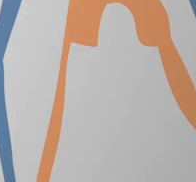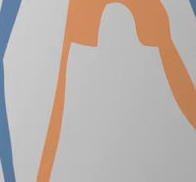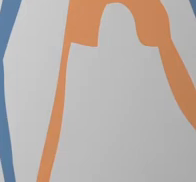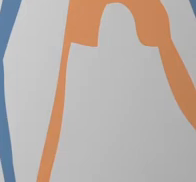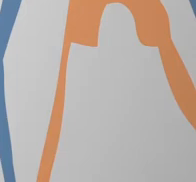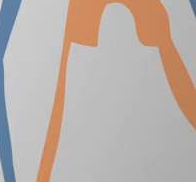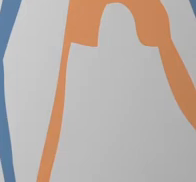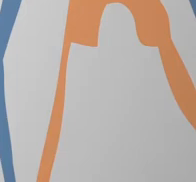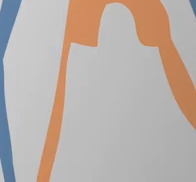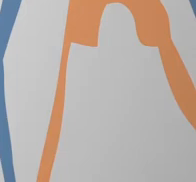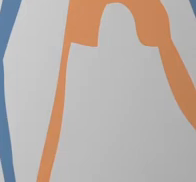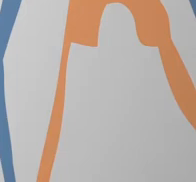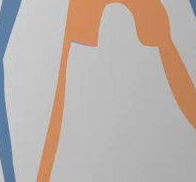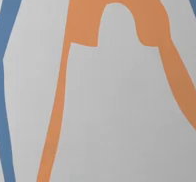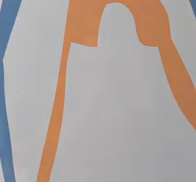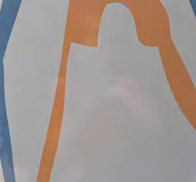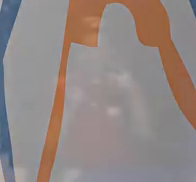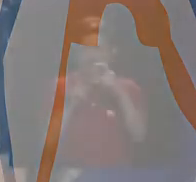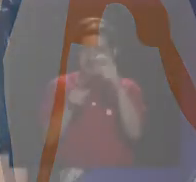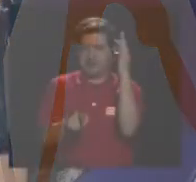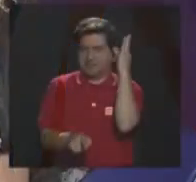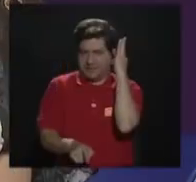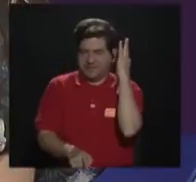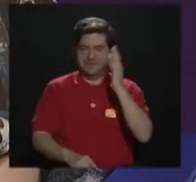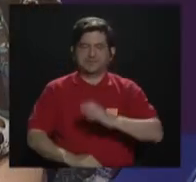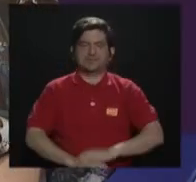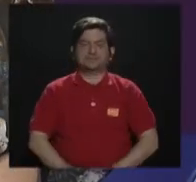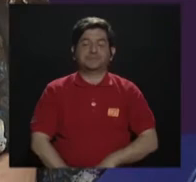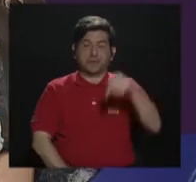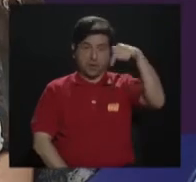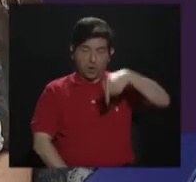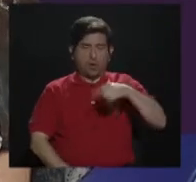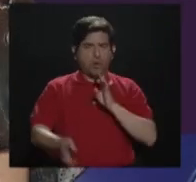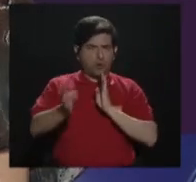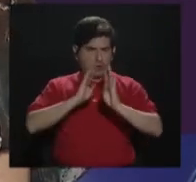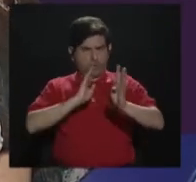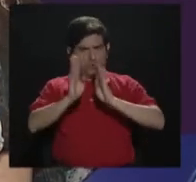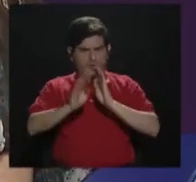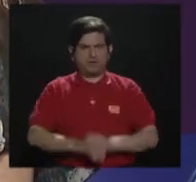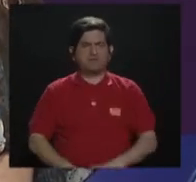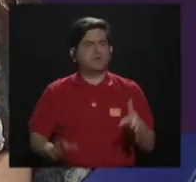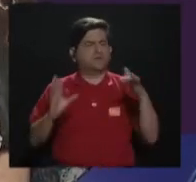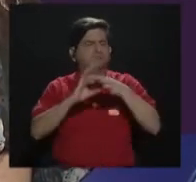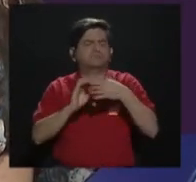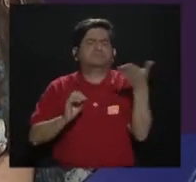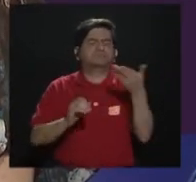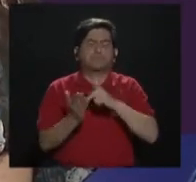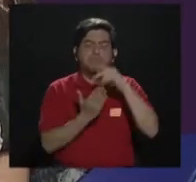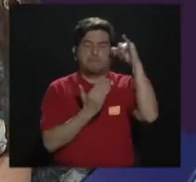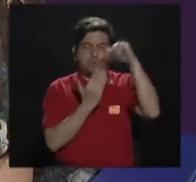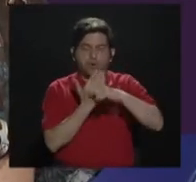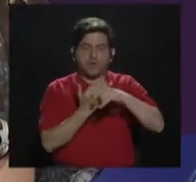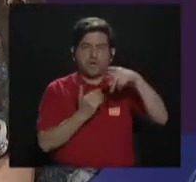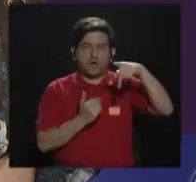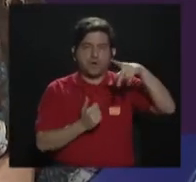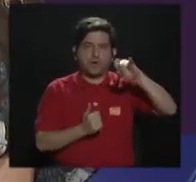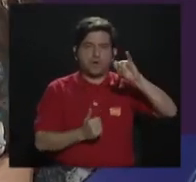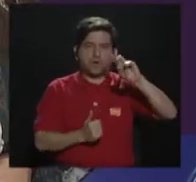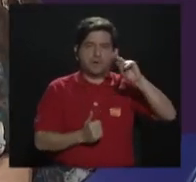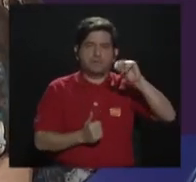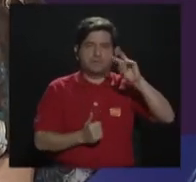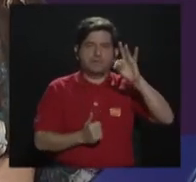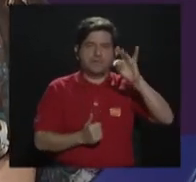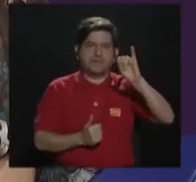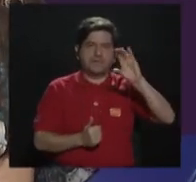Les damos la bienvenida a este programa de Palabra de Mujer. Hoy vamos a conversar sobre el proyecto de Pinticas y Pinto